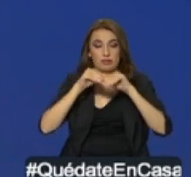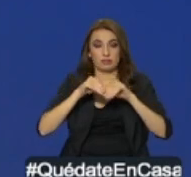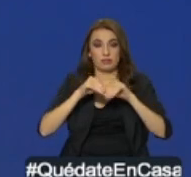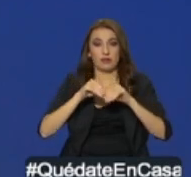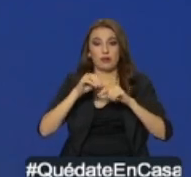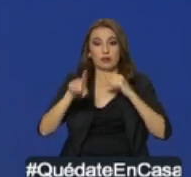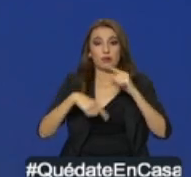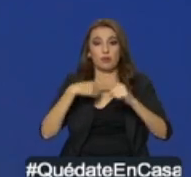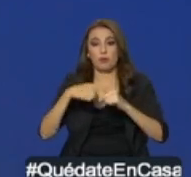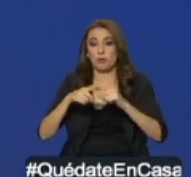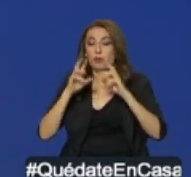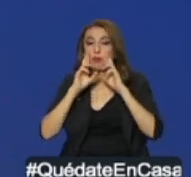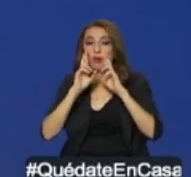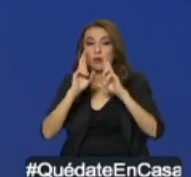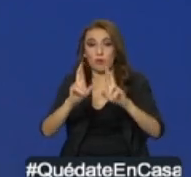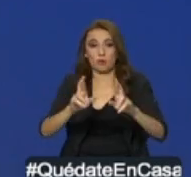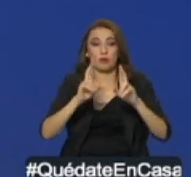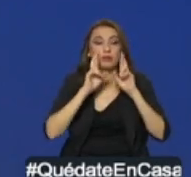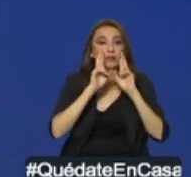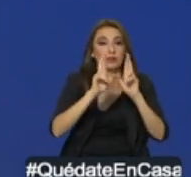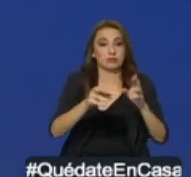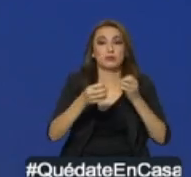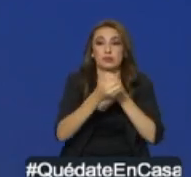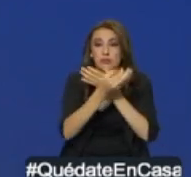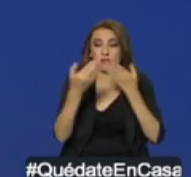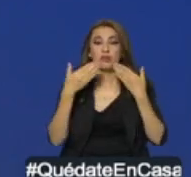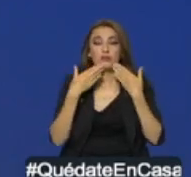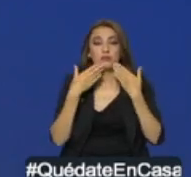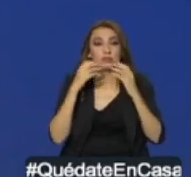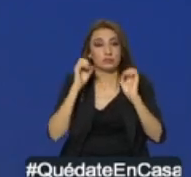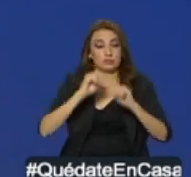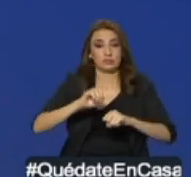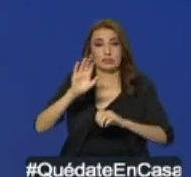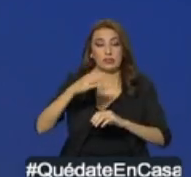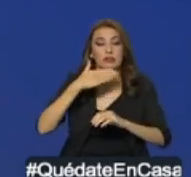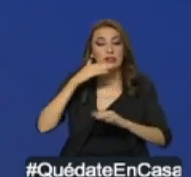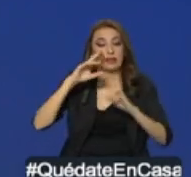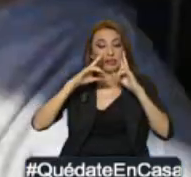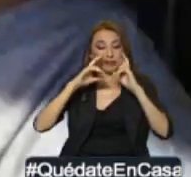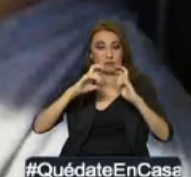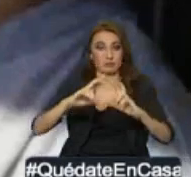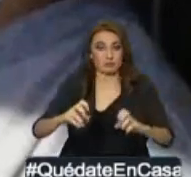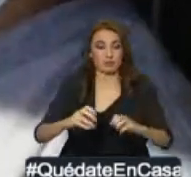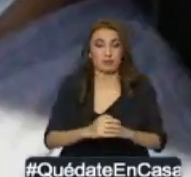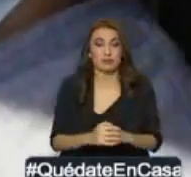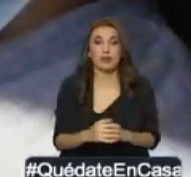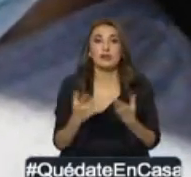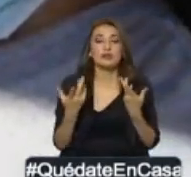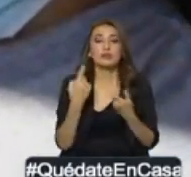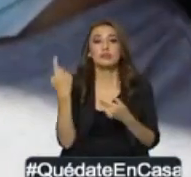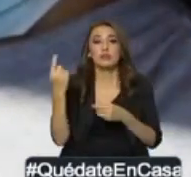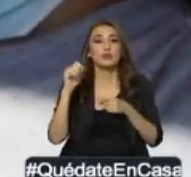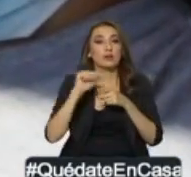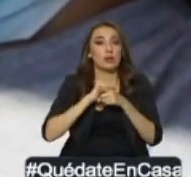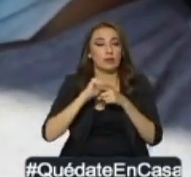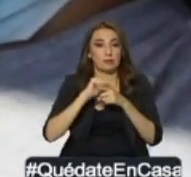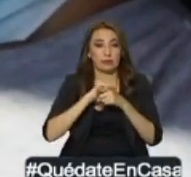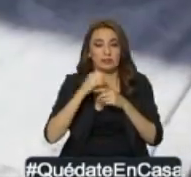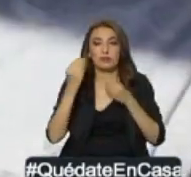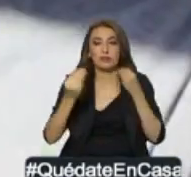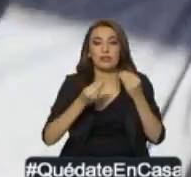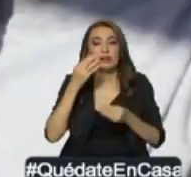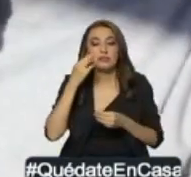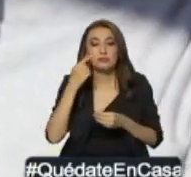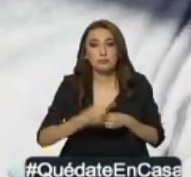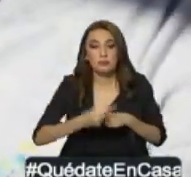los resultados de los estudios sectoriales así lo determina las pruebas las aplicamos ya en babahoyo las estamos